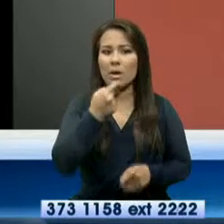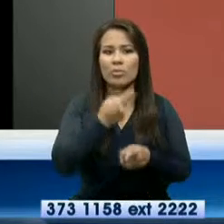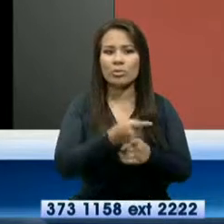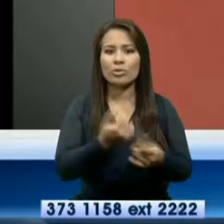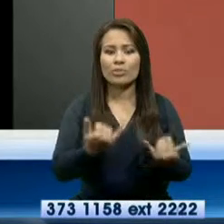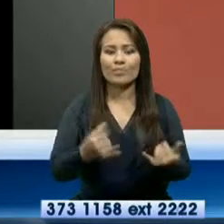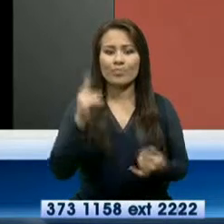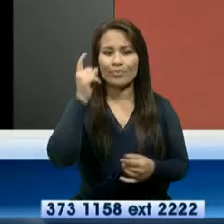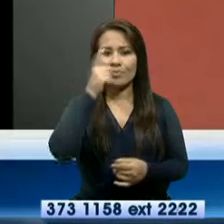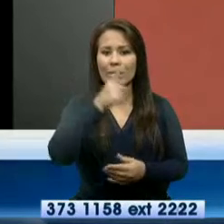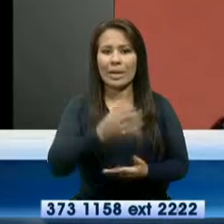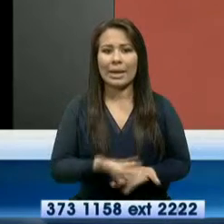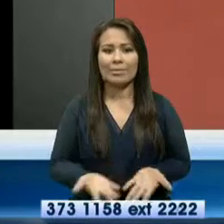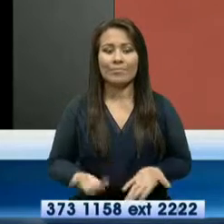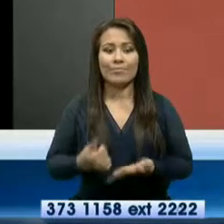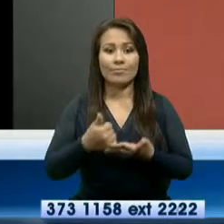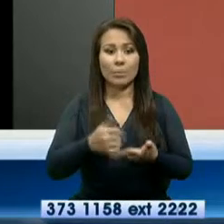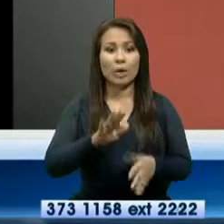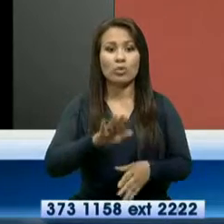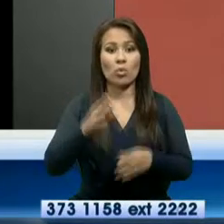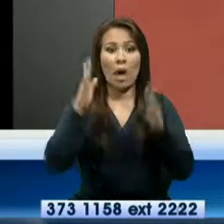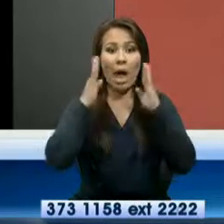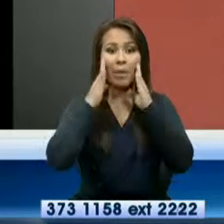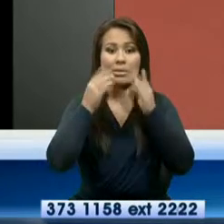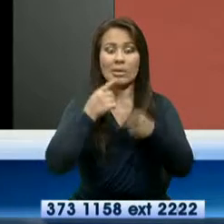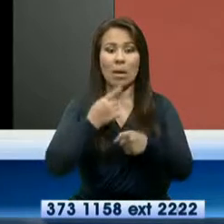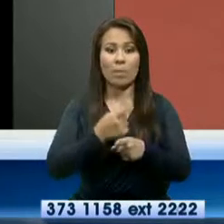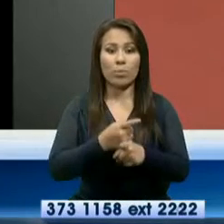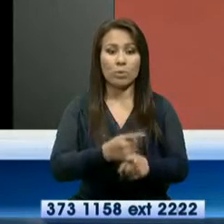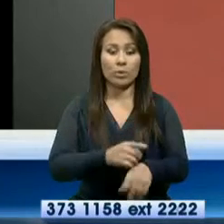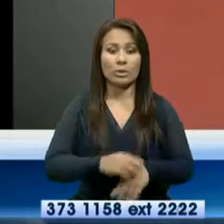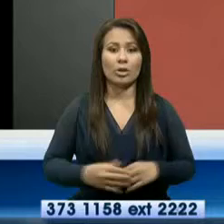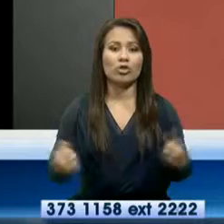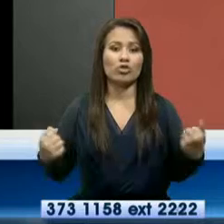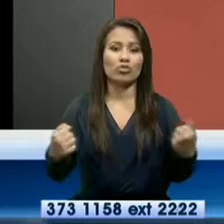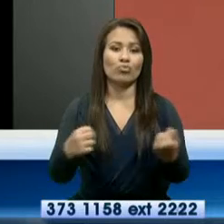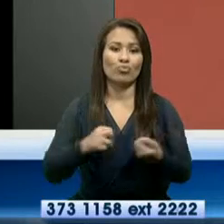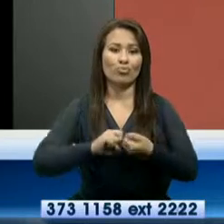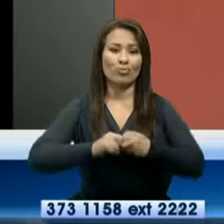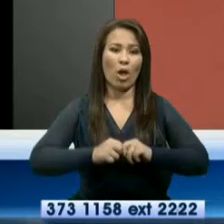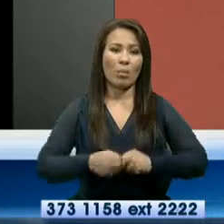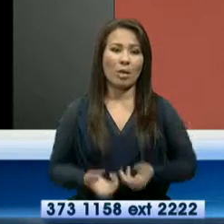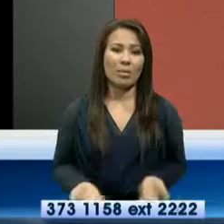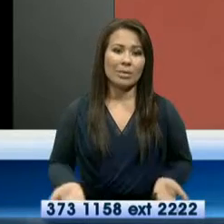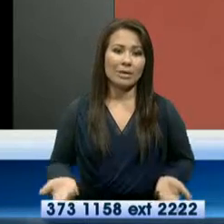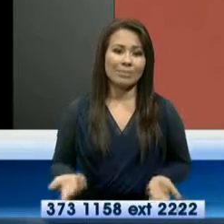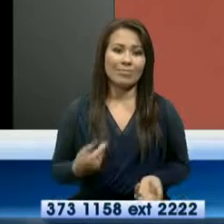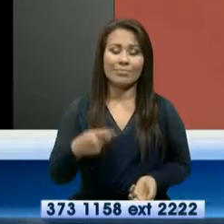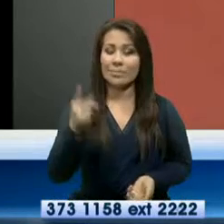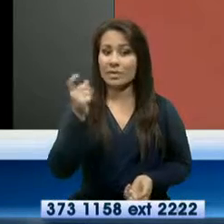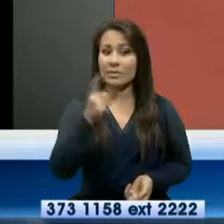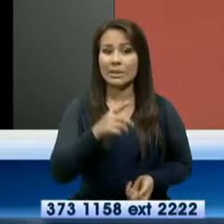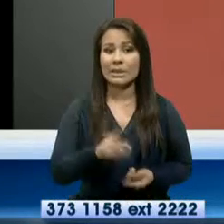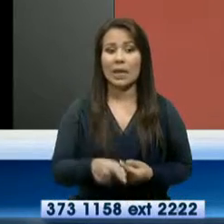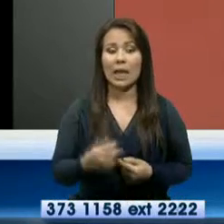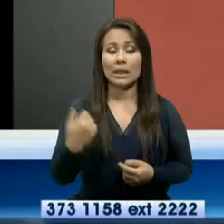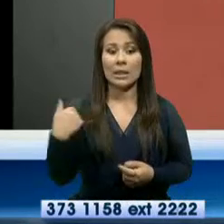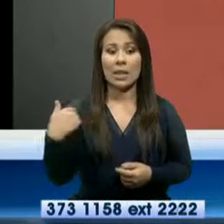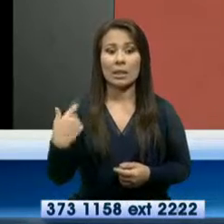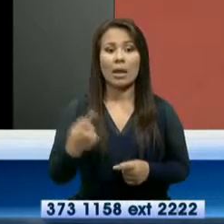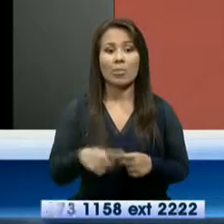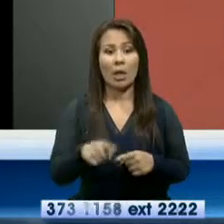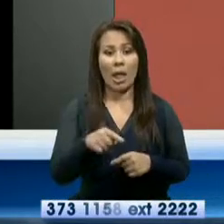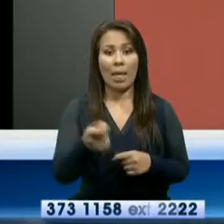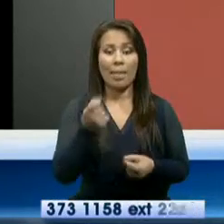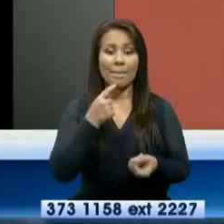desimpactó su cabeza y por eso fue el shock que tiene. Es un shock, un vacío, no sé qué tiene en la cabeza. Pero está en